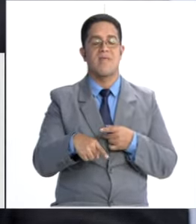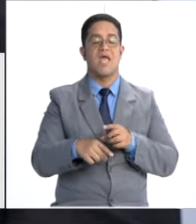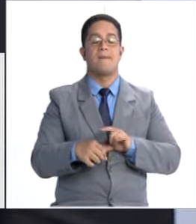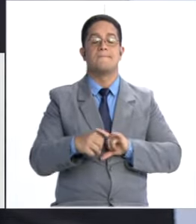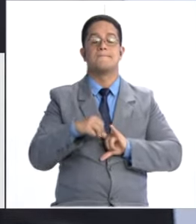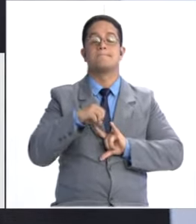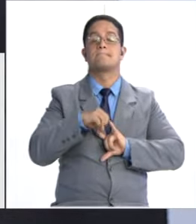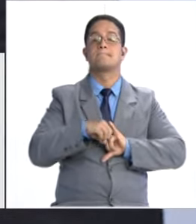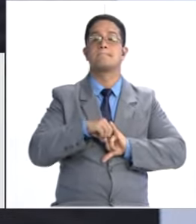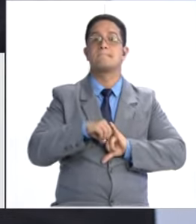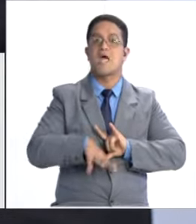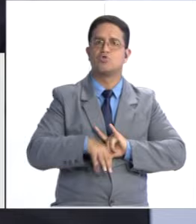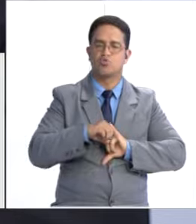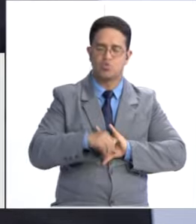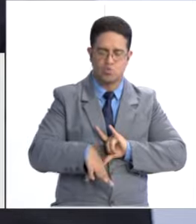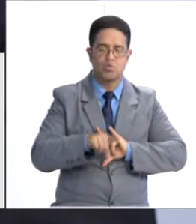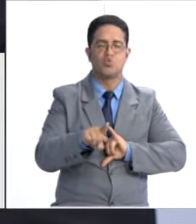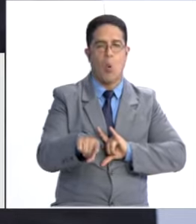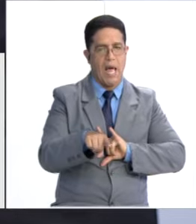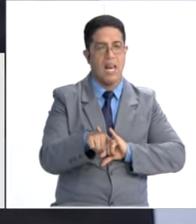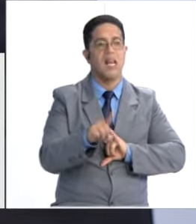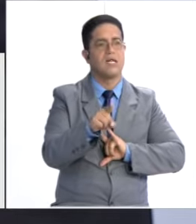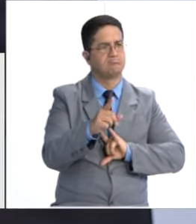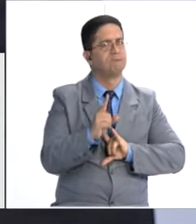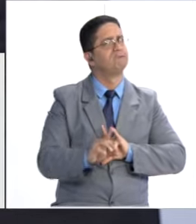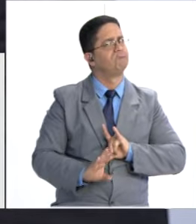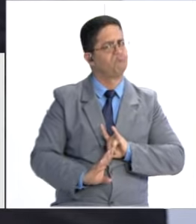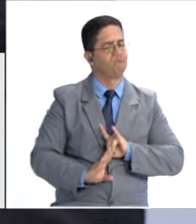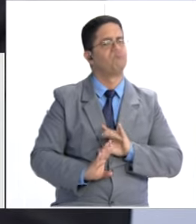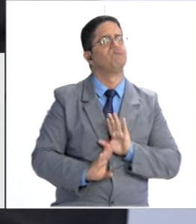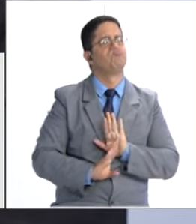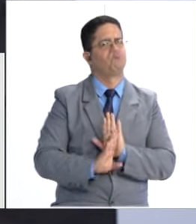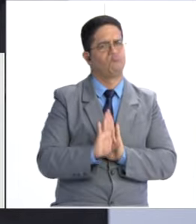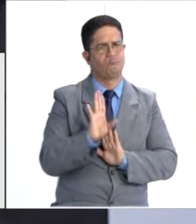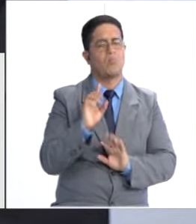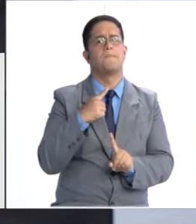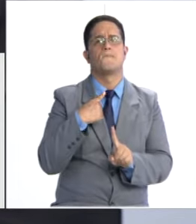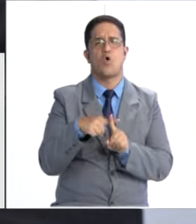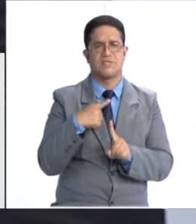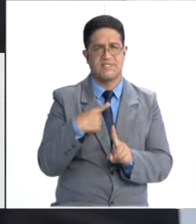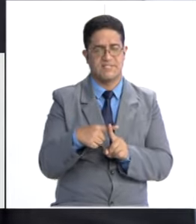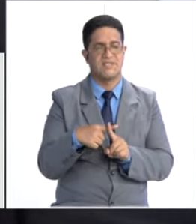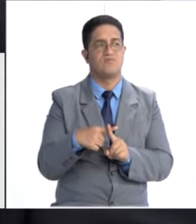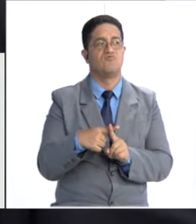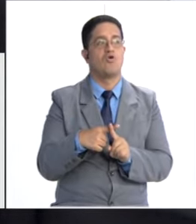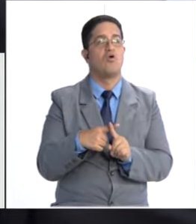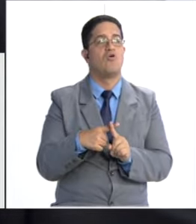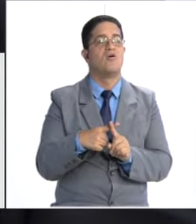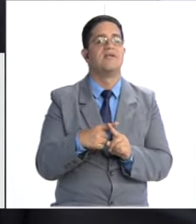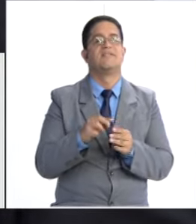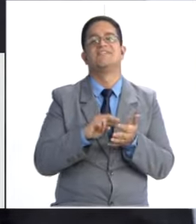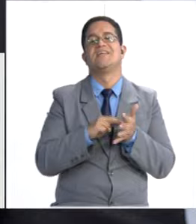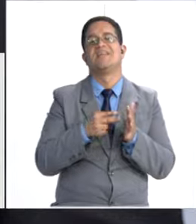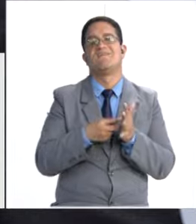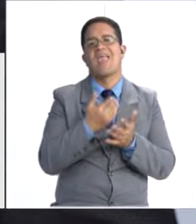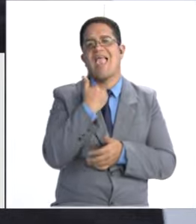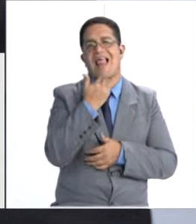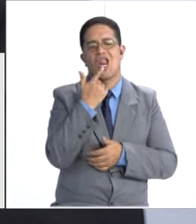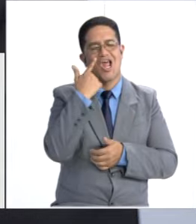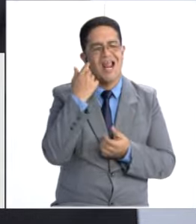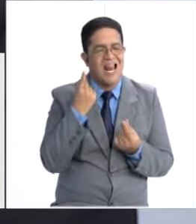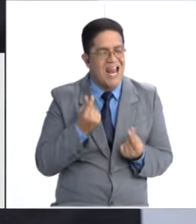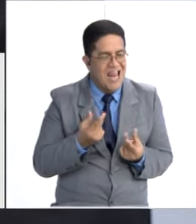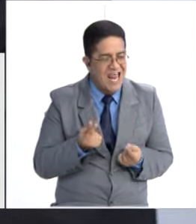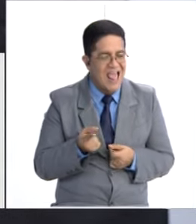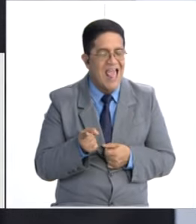vivencia propia, pues su efecto ha sido obviamente a uno. Como medicina natural, no es un efecto que vas a ver inmediato con la primera o la